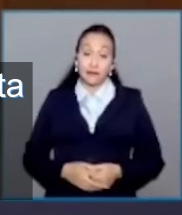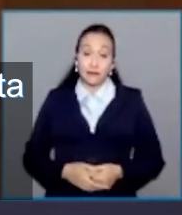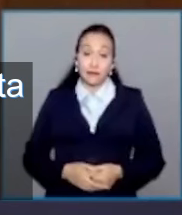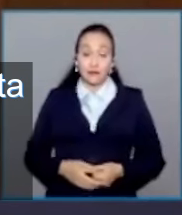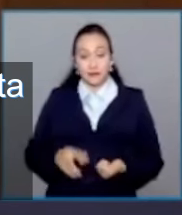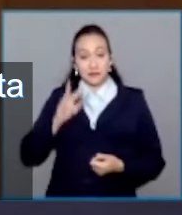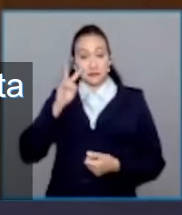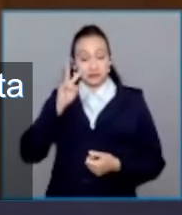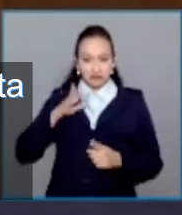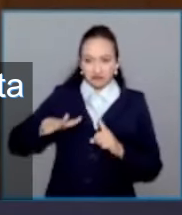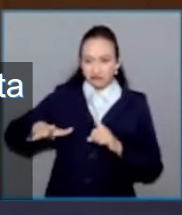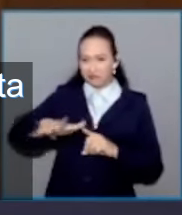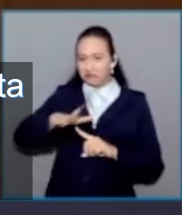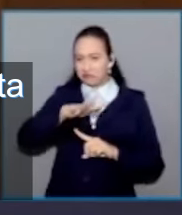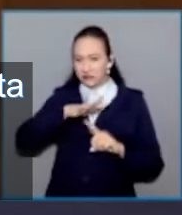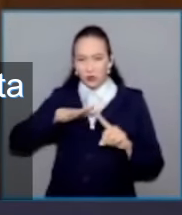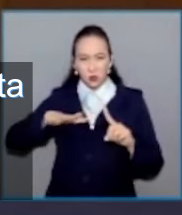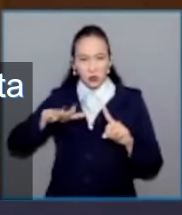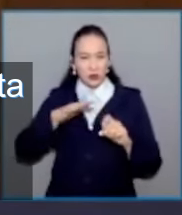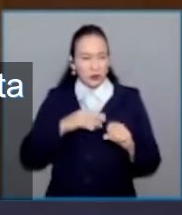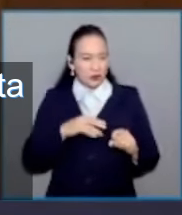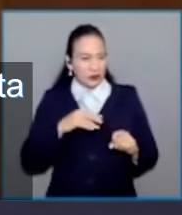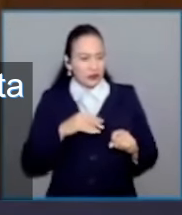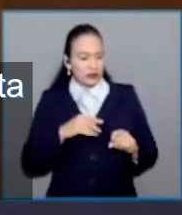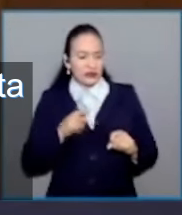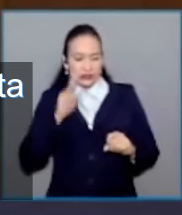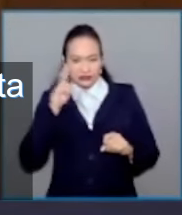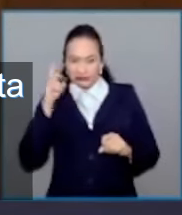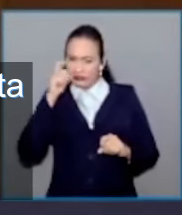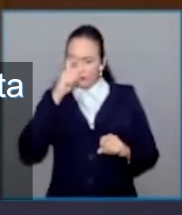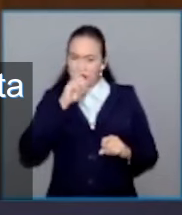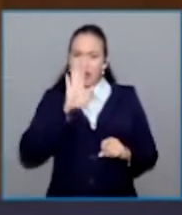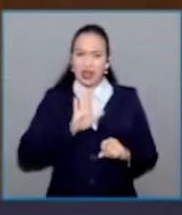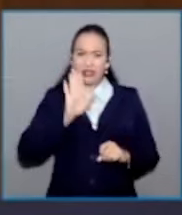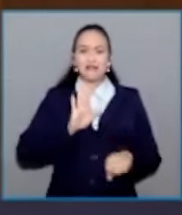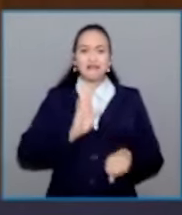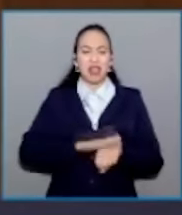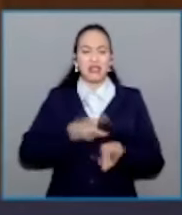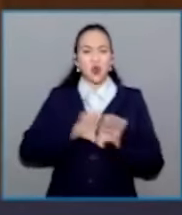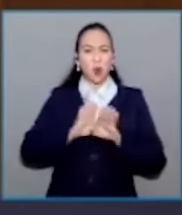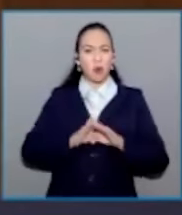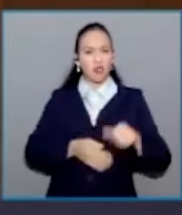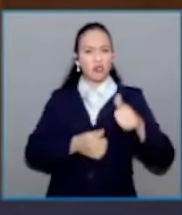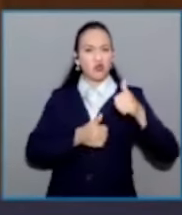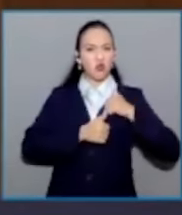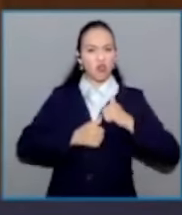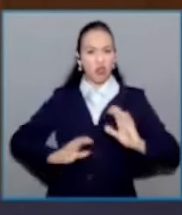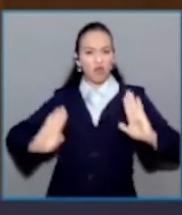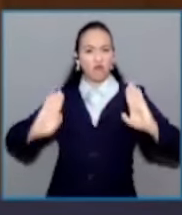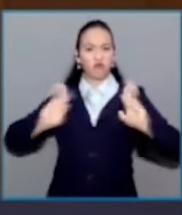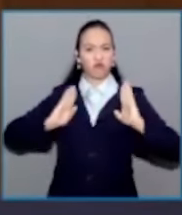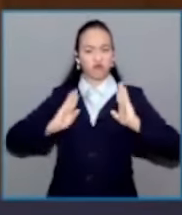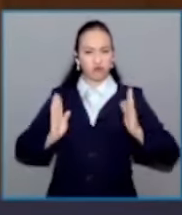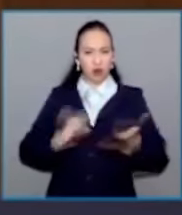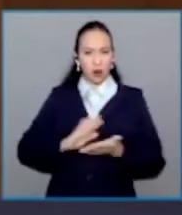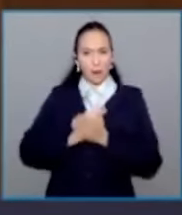construcciones de trenes de aquí en adelante a los guachos vaya decisión eso